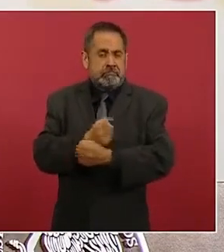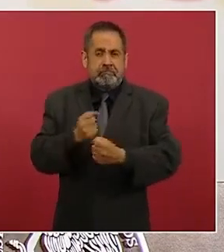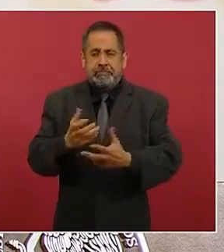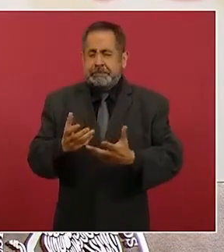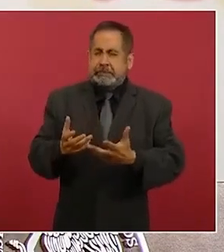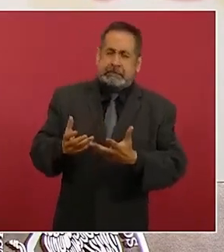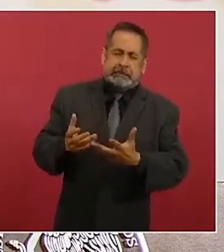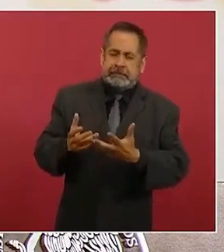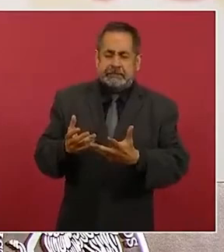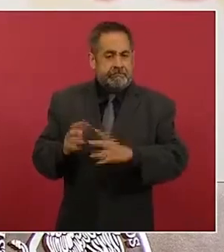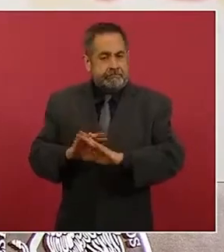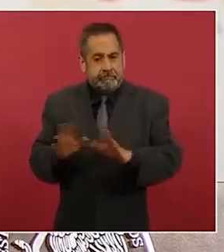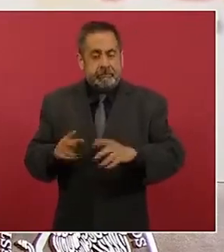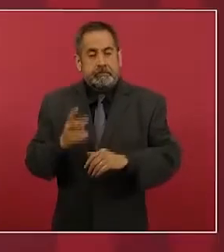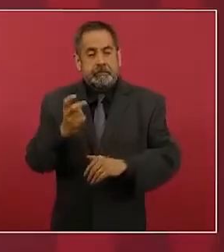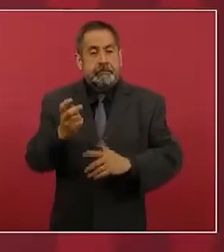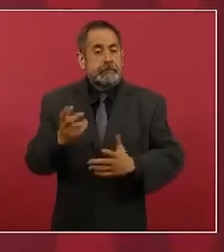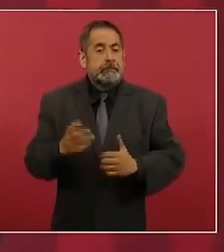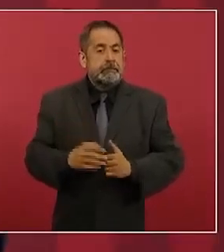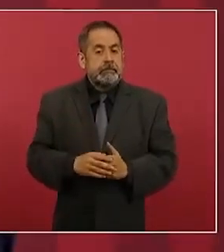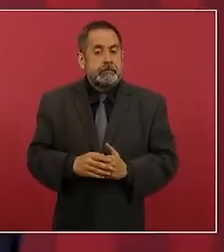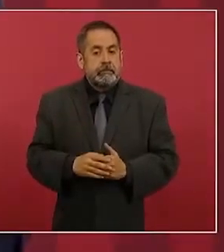y porque